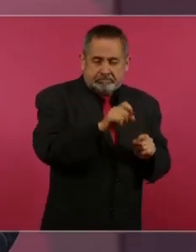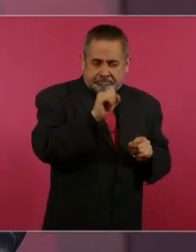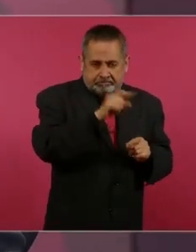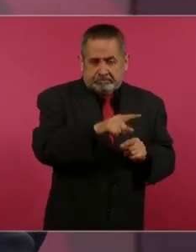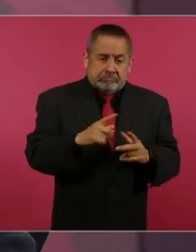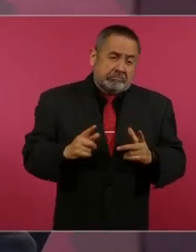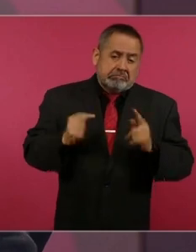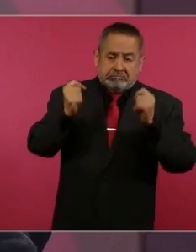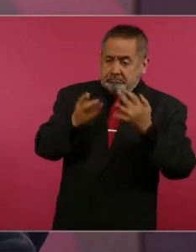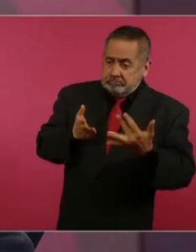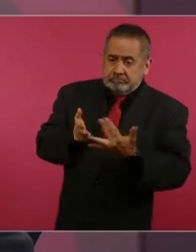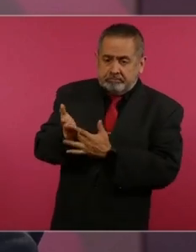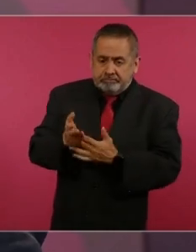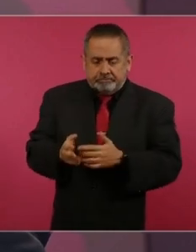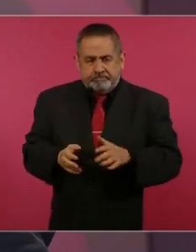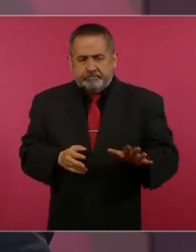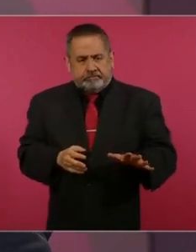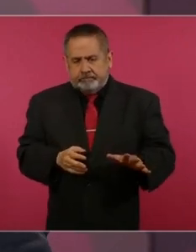este